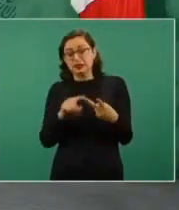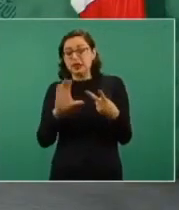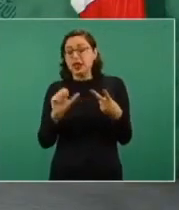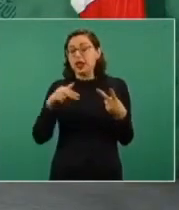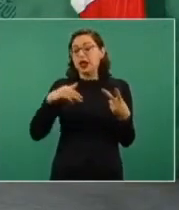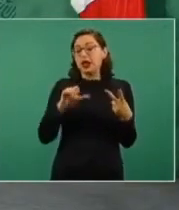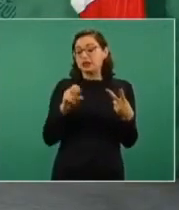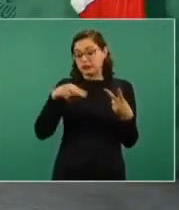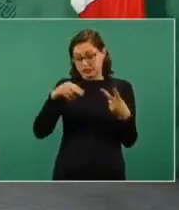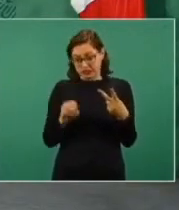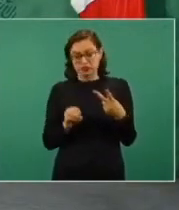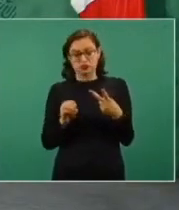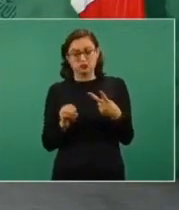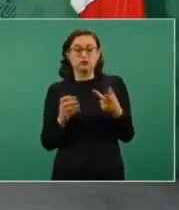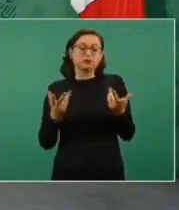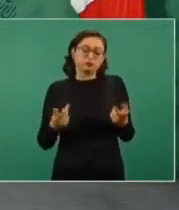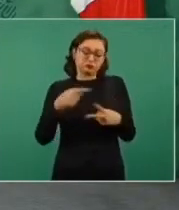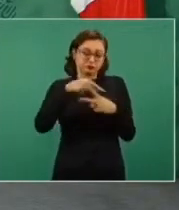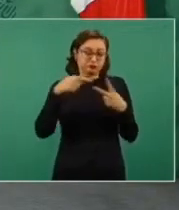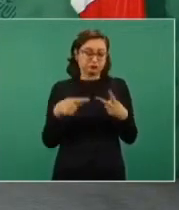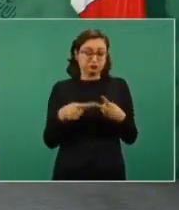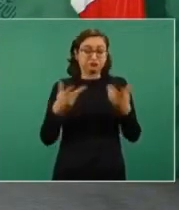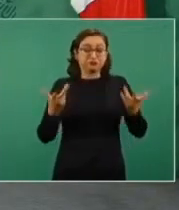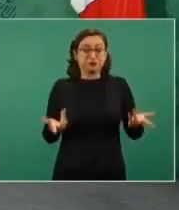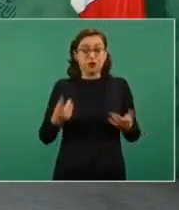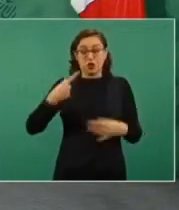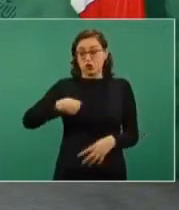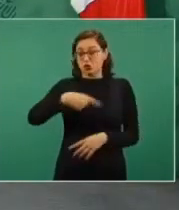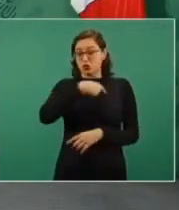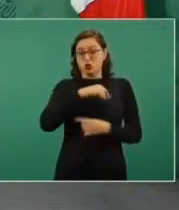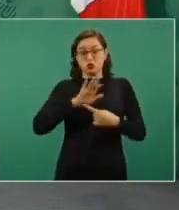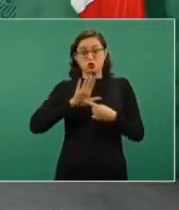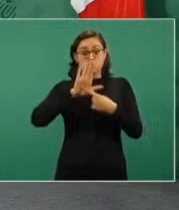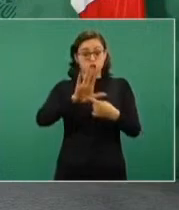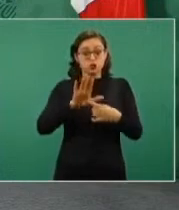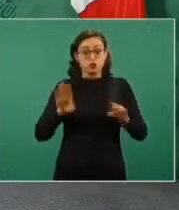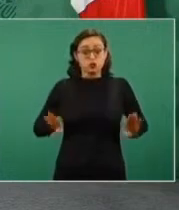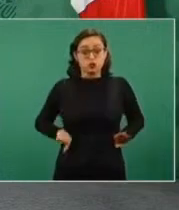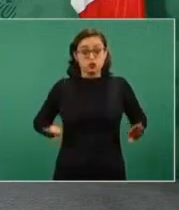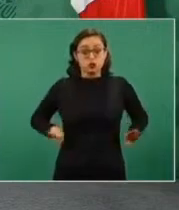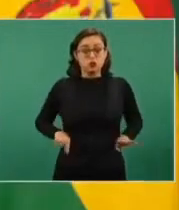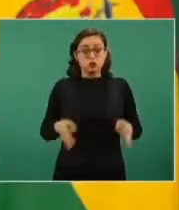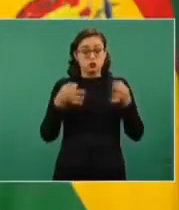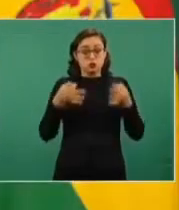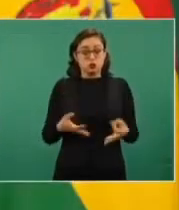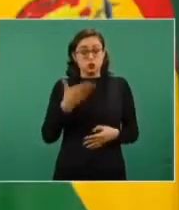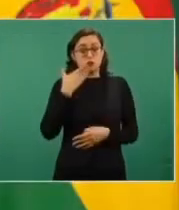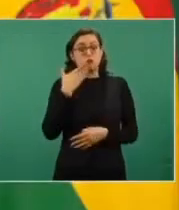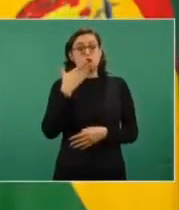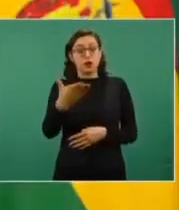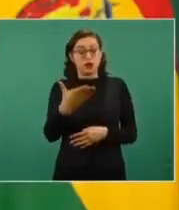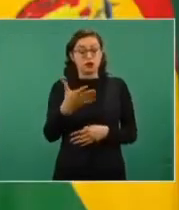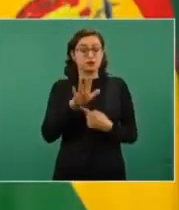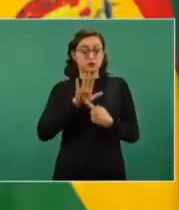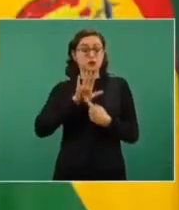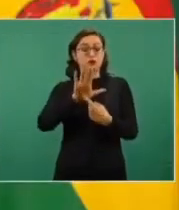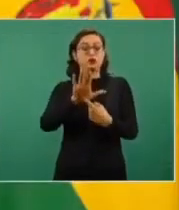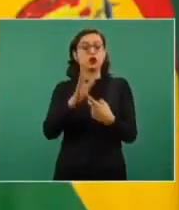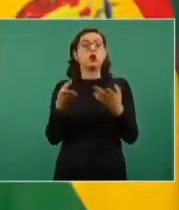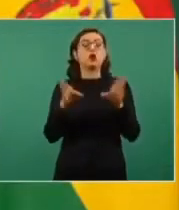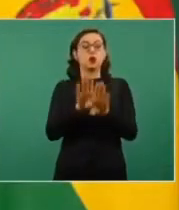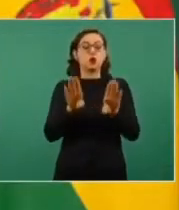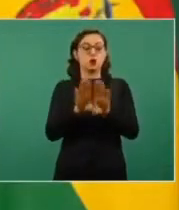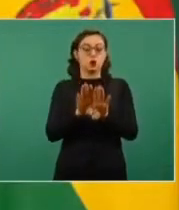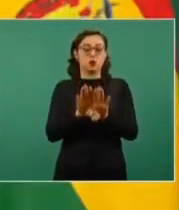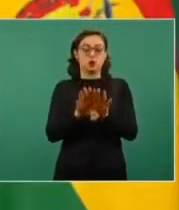Entonces, hay que predicar con el ejemplo y México siempre ha estado preocupado, como ya lo dijo el presidente, de garantizar